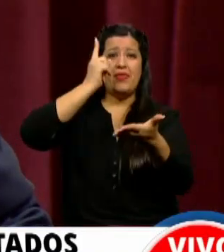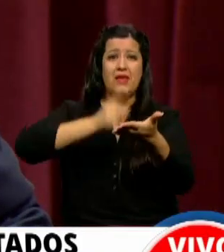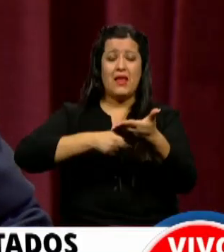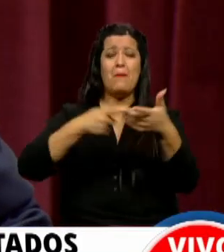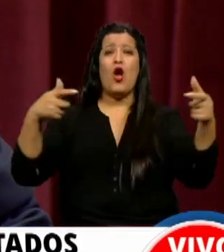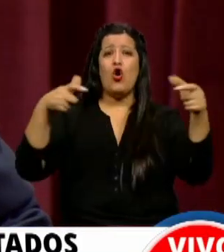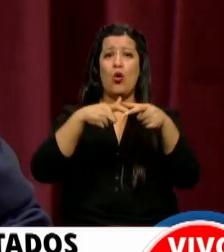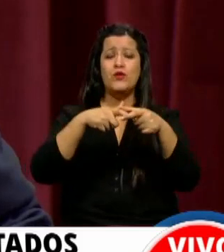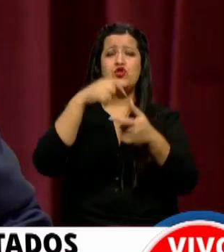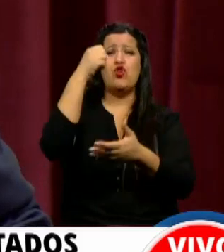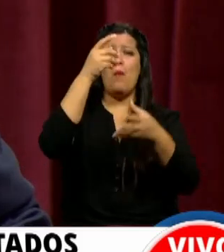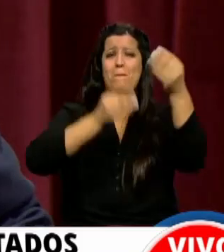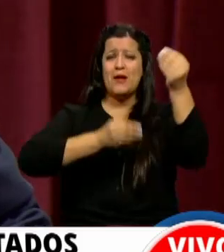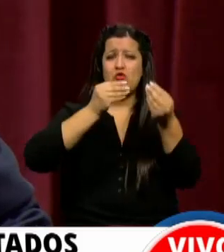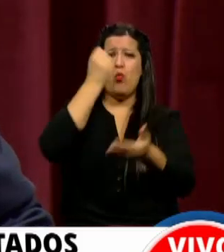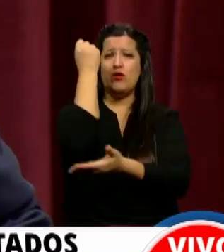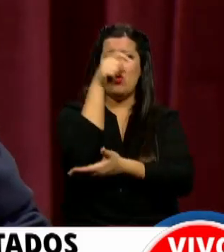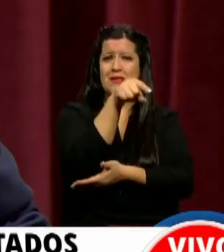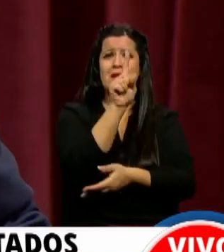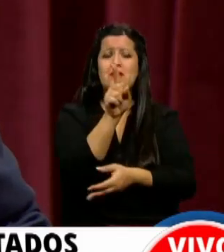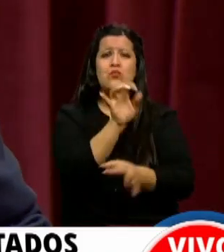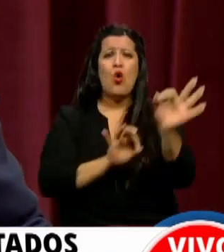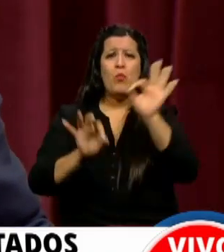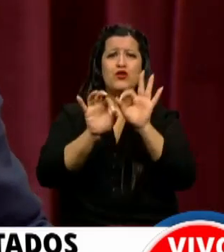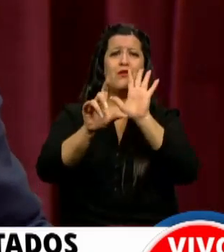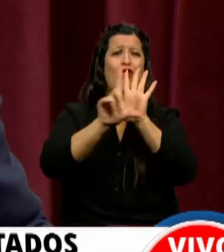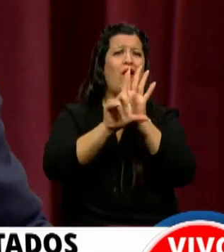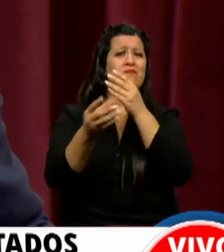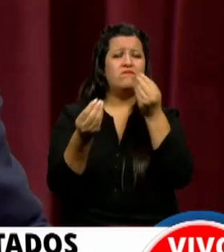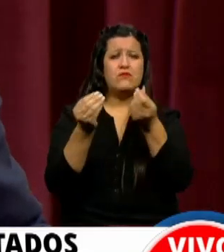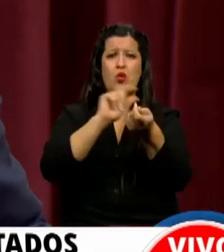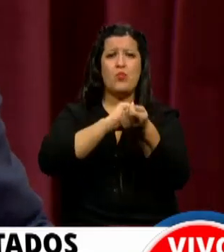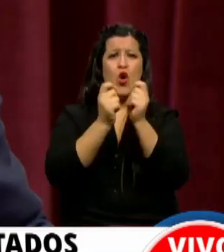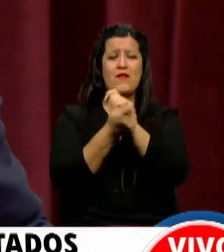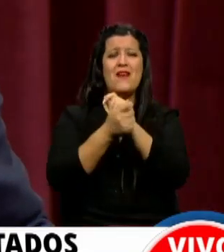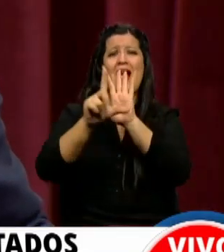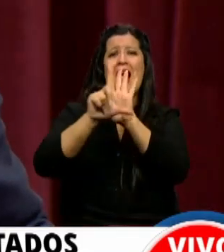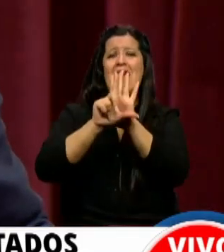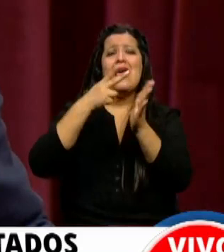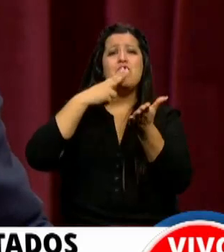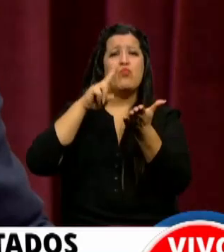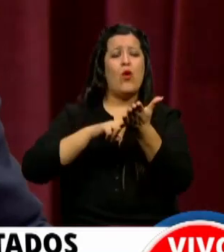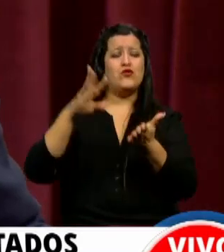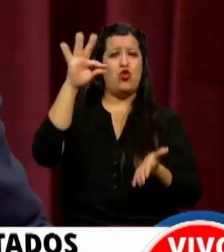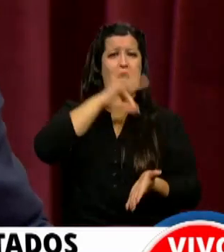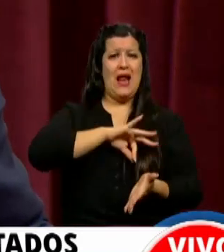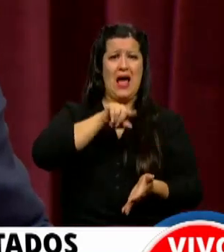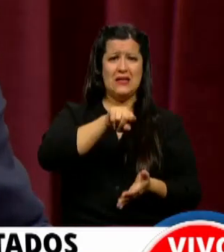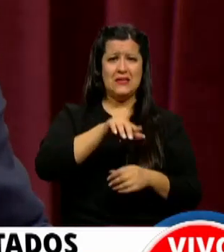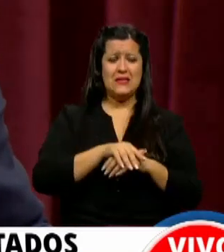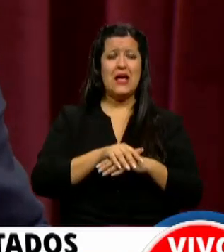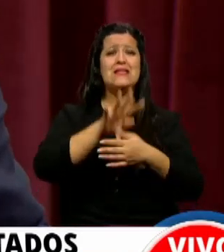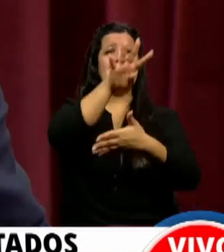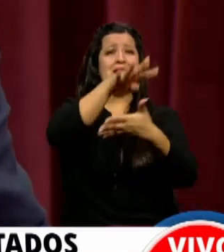y Hacienda recaído en el proyecto de ley por el cual se modifica la Ley de Impuesto a las Ganancias,